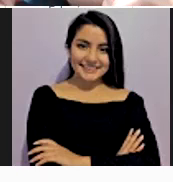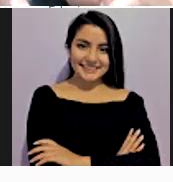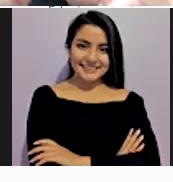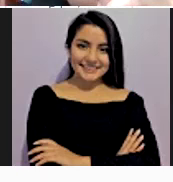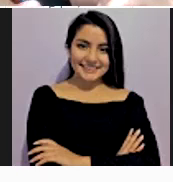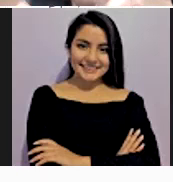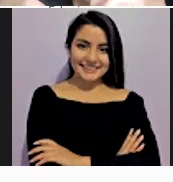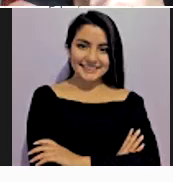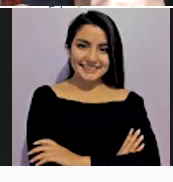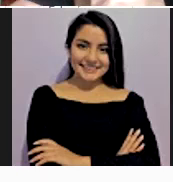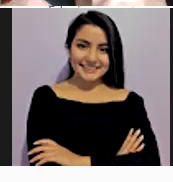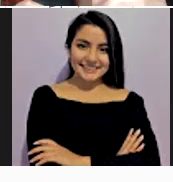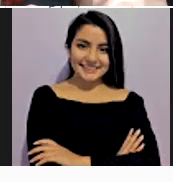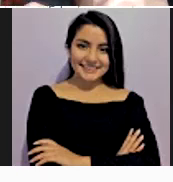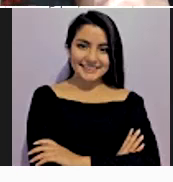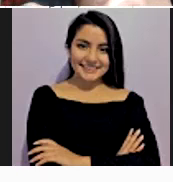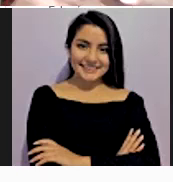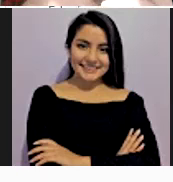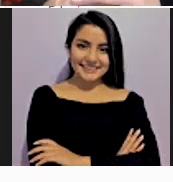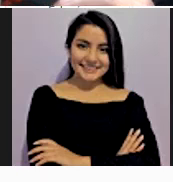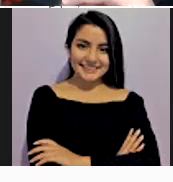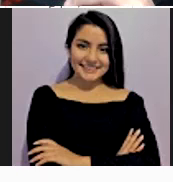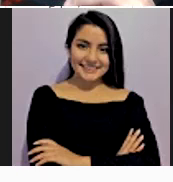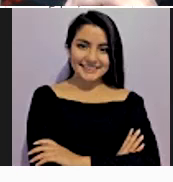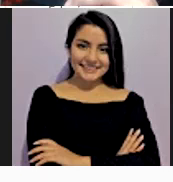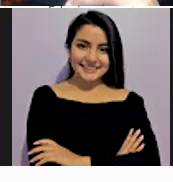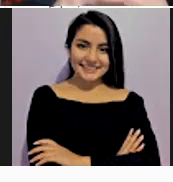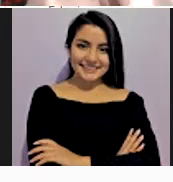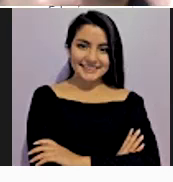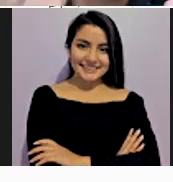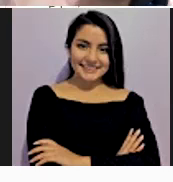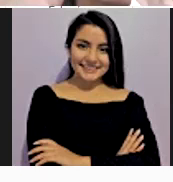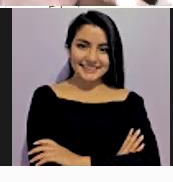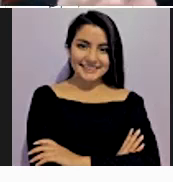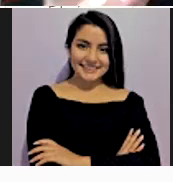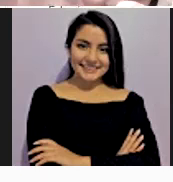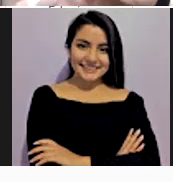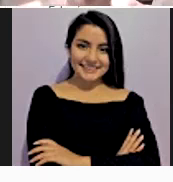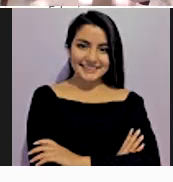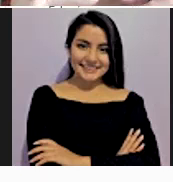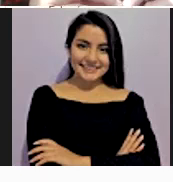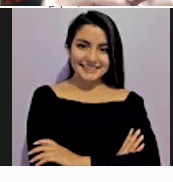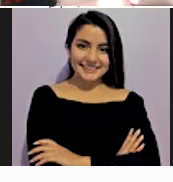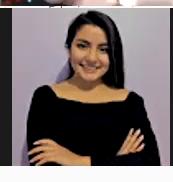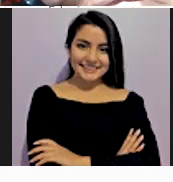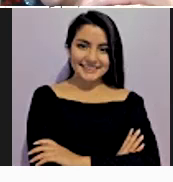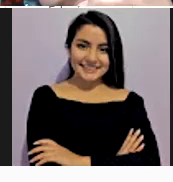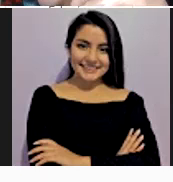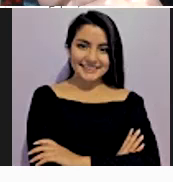Entonces sería, De ahí vamos a repartir, de ahí vamos a llegar a la respuesta de esto. Y ahí mismo matamos 3 pájaros de un solo